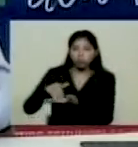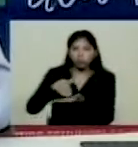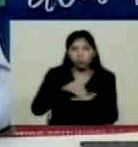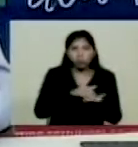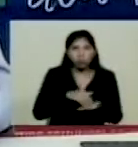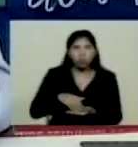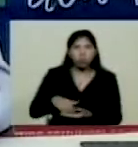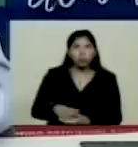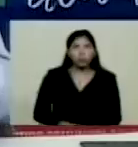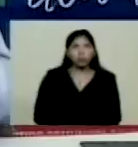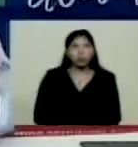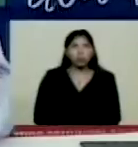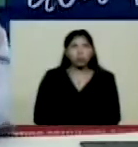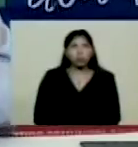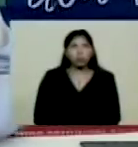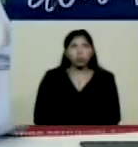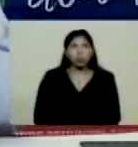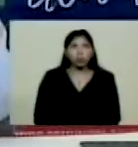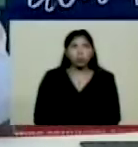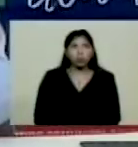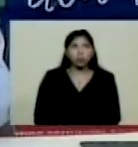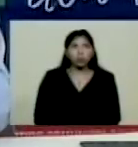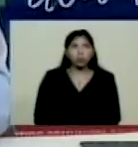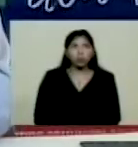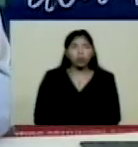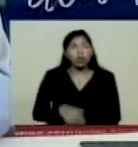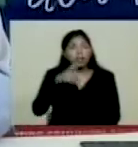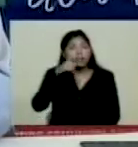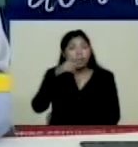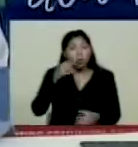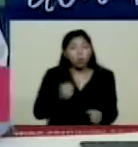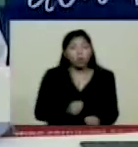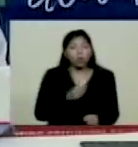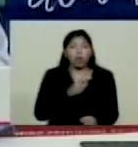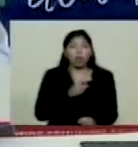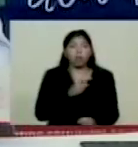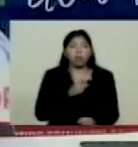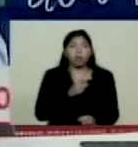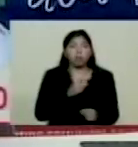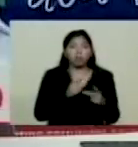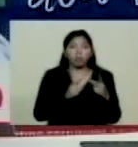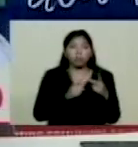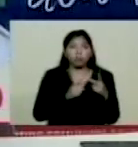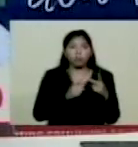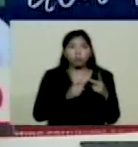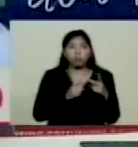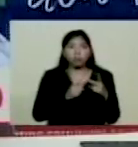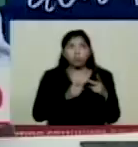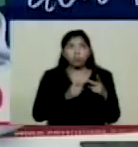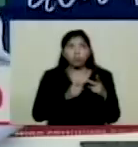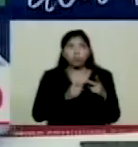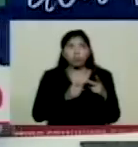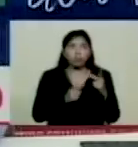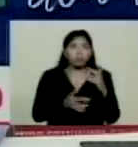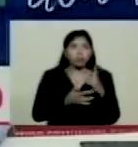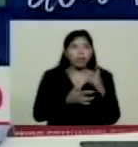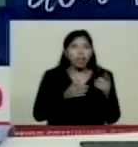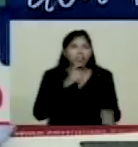ganamos. Y fueron reubicados por cuestiones de seguridad también y por defectos, digamos, técnicos para